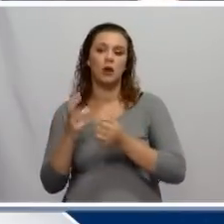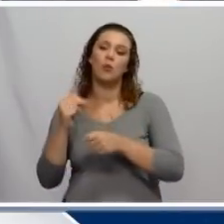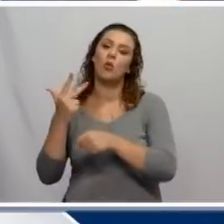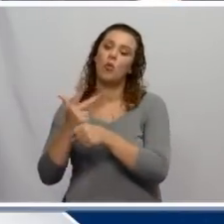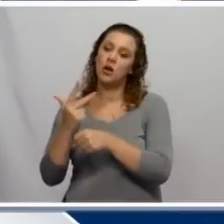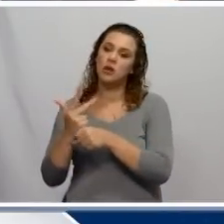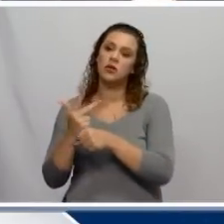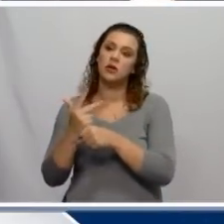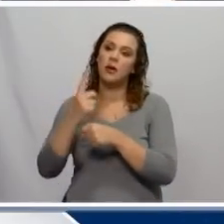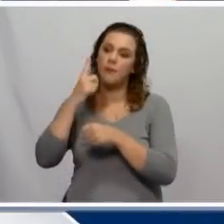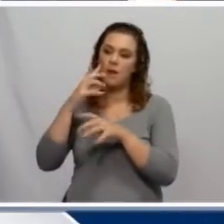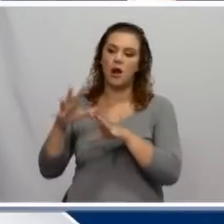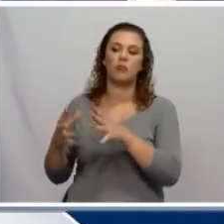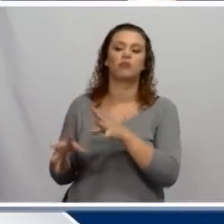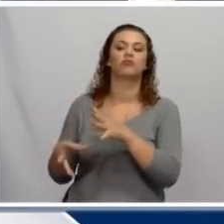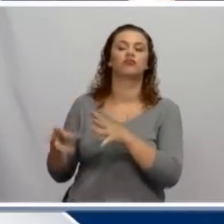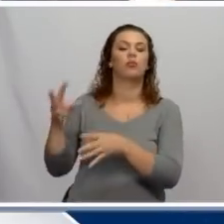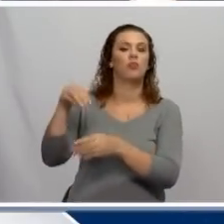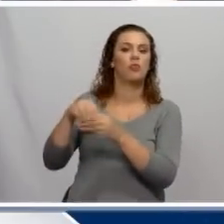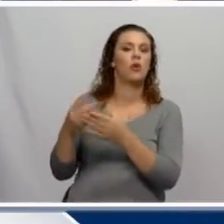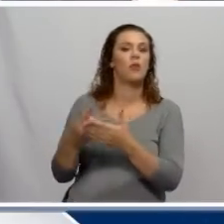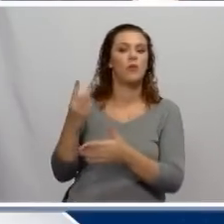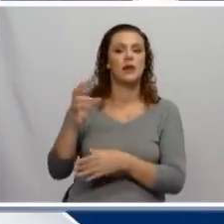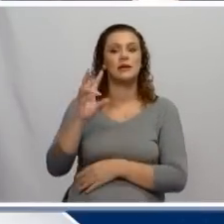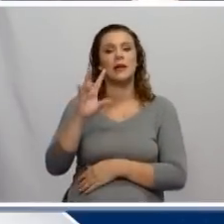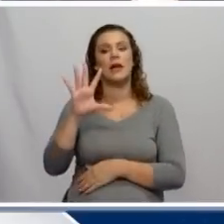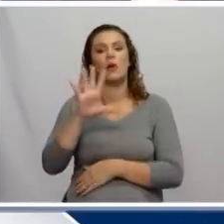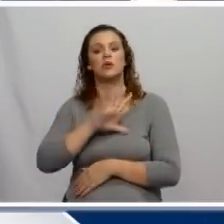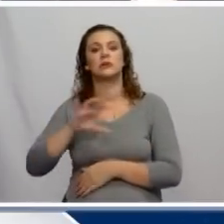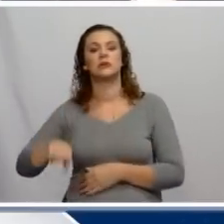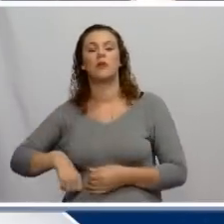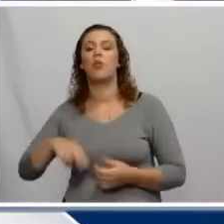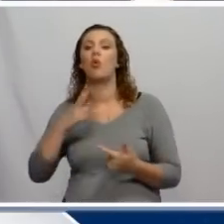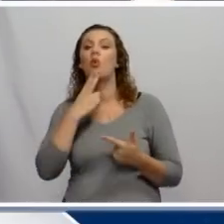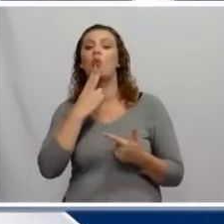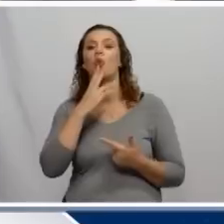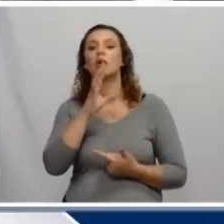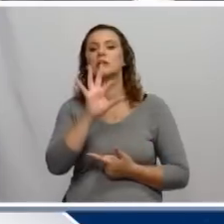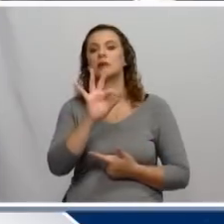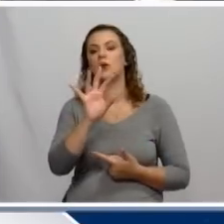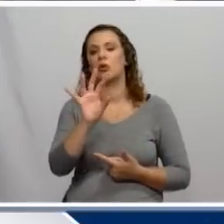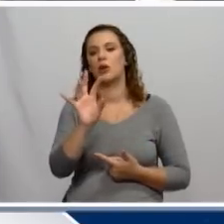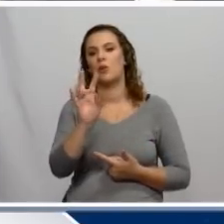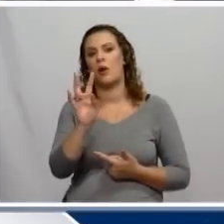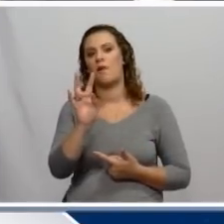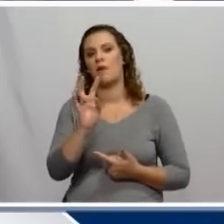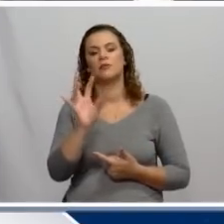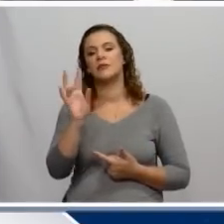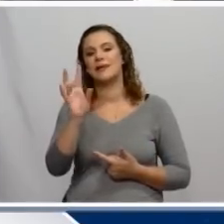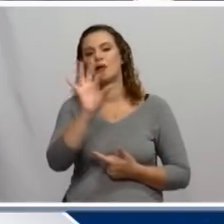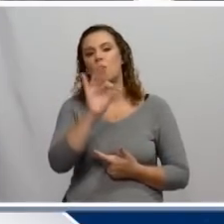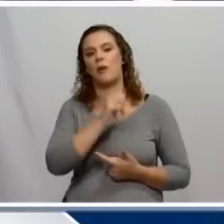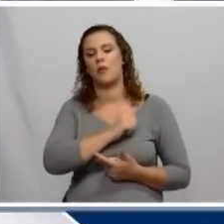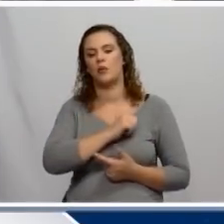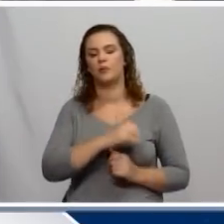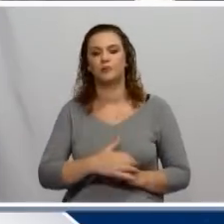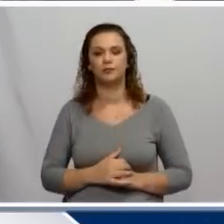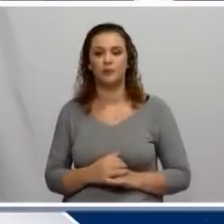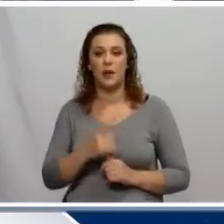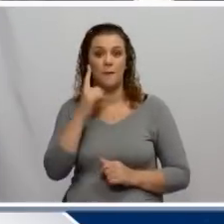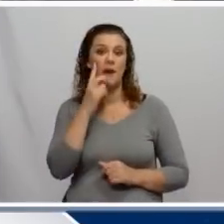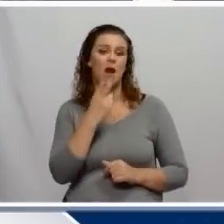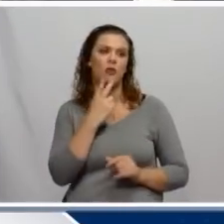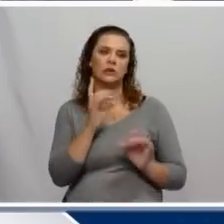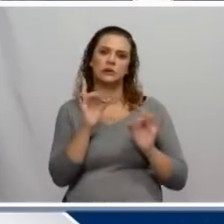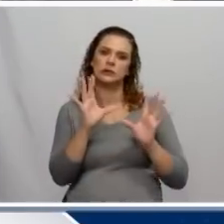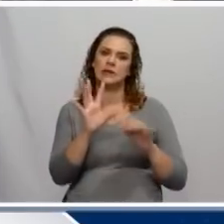guatemalas es para tomarlo en cuenta sí 75 El Salvador y Honduras es 7 9 si es desastroso para Honduras